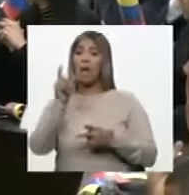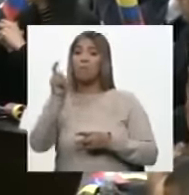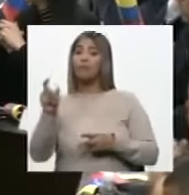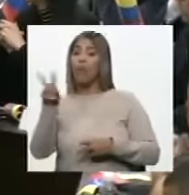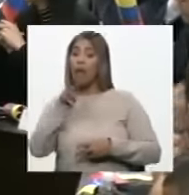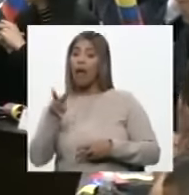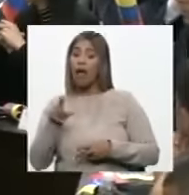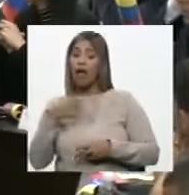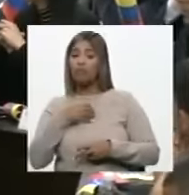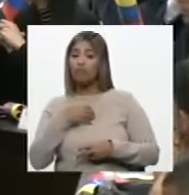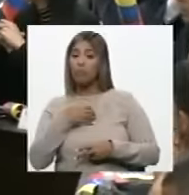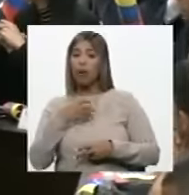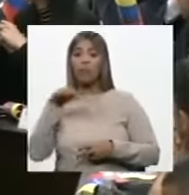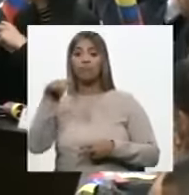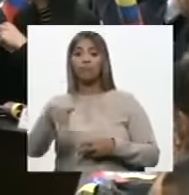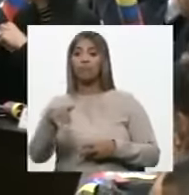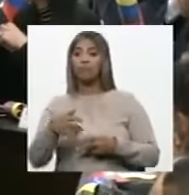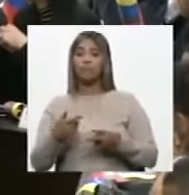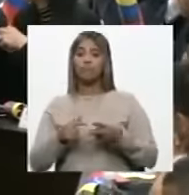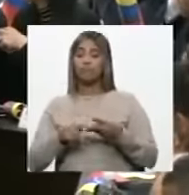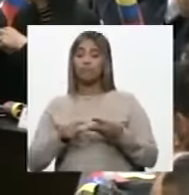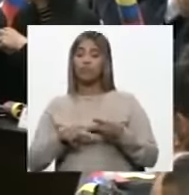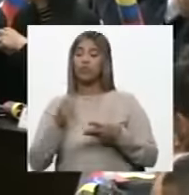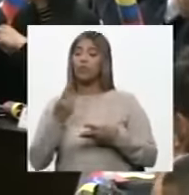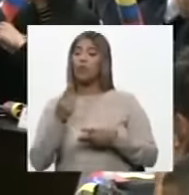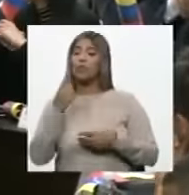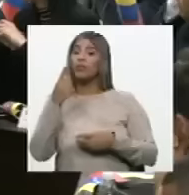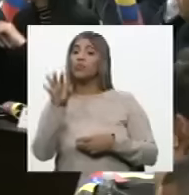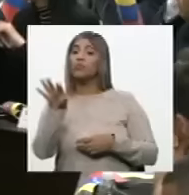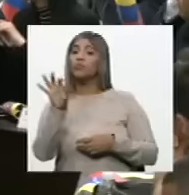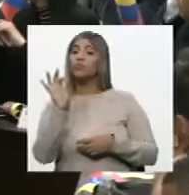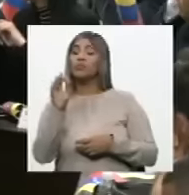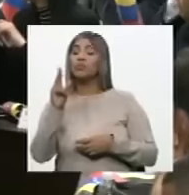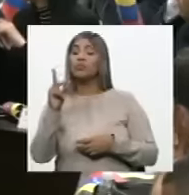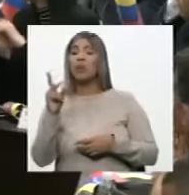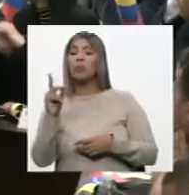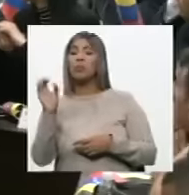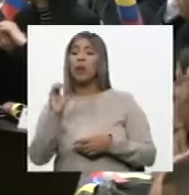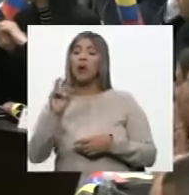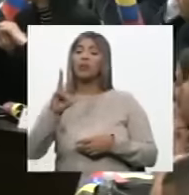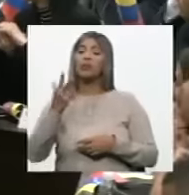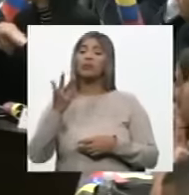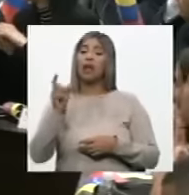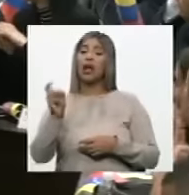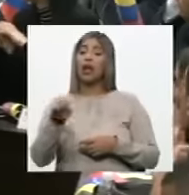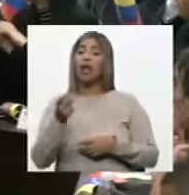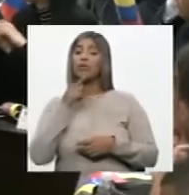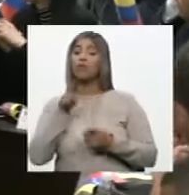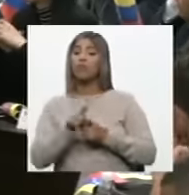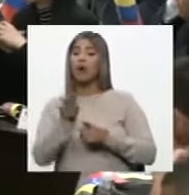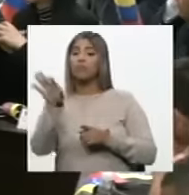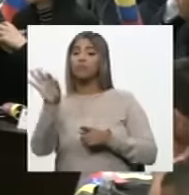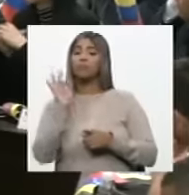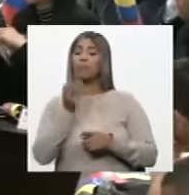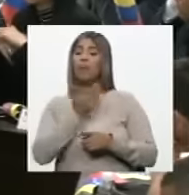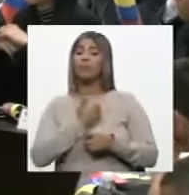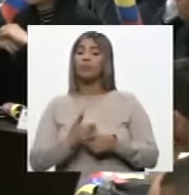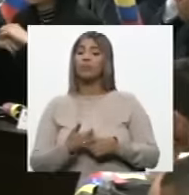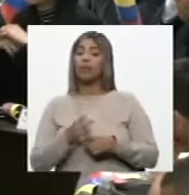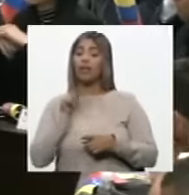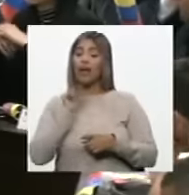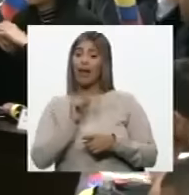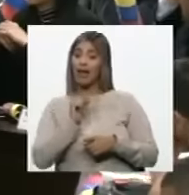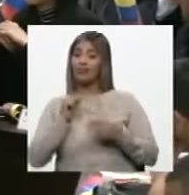votar y solamente era una elección de segundo o tercer grado la que elegía al presidente de la República. Y eso